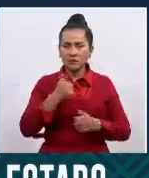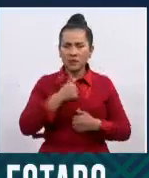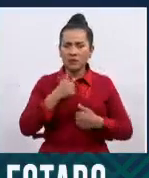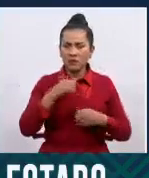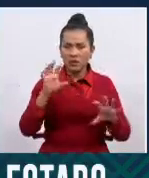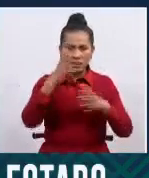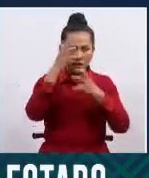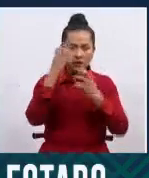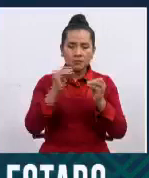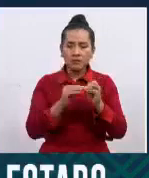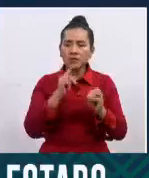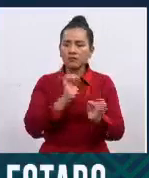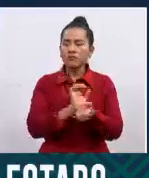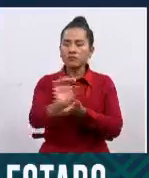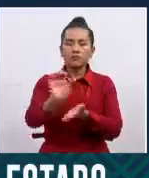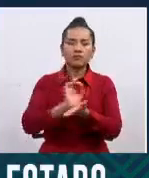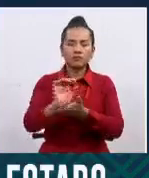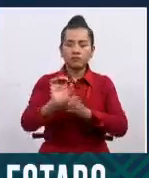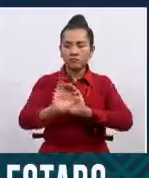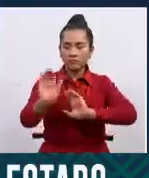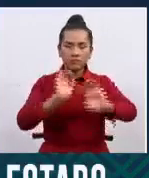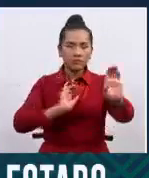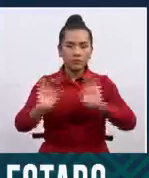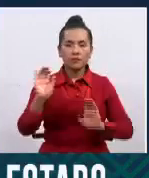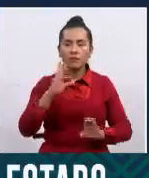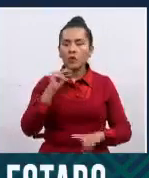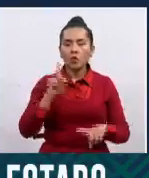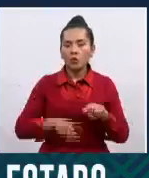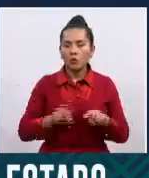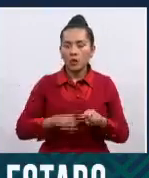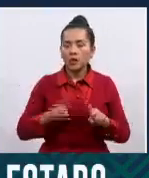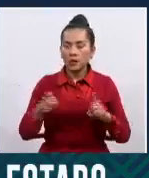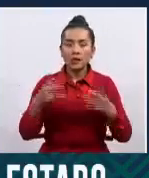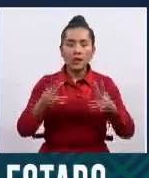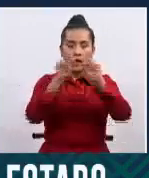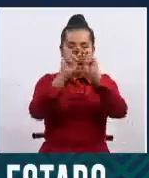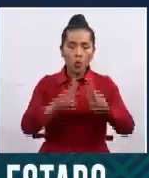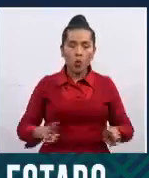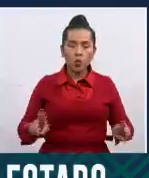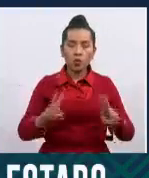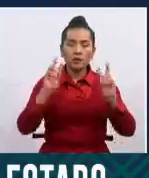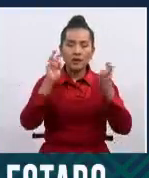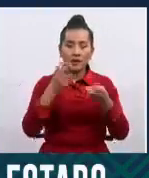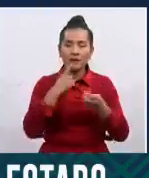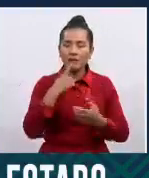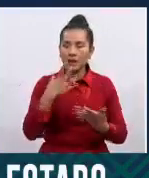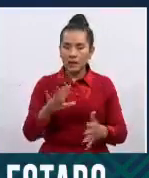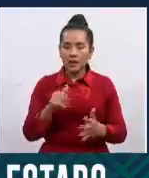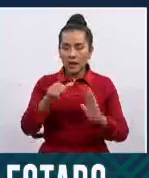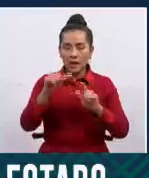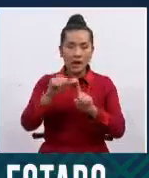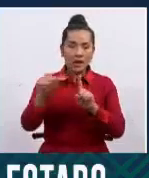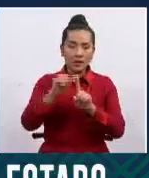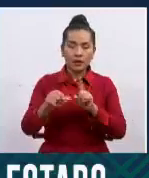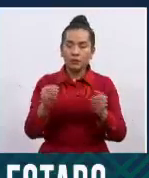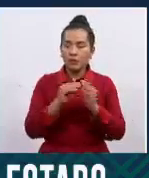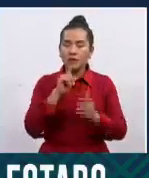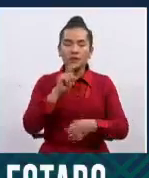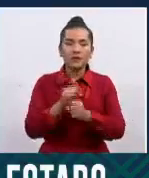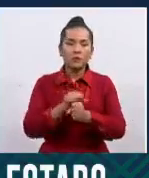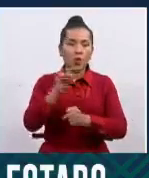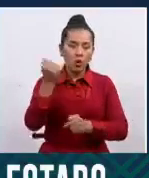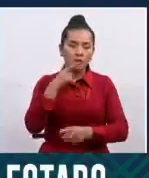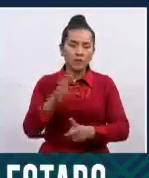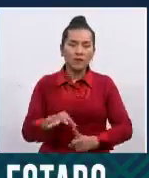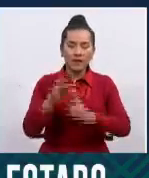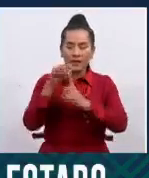realizar exclusiones, minando el espíritu de la Carta de las Naciones Unidas y otros documentos fundamentales para las